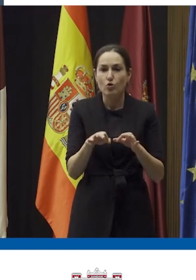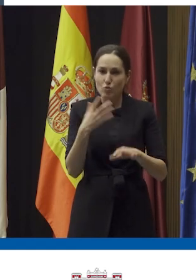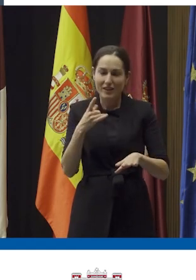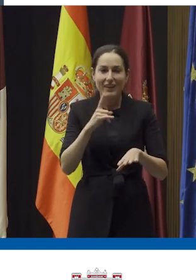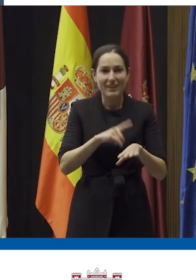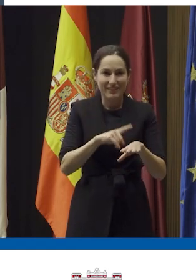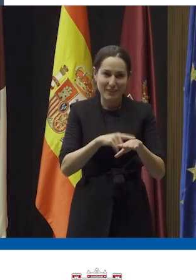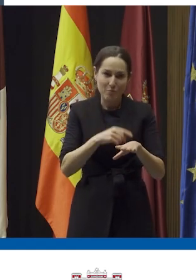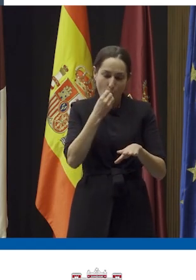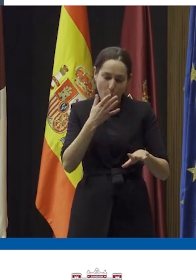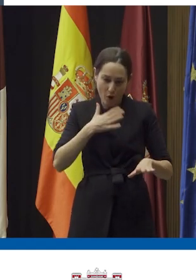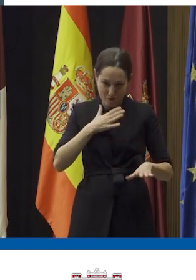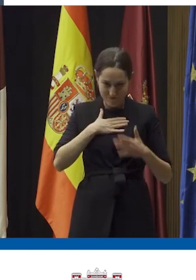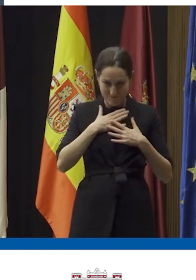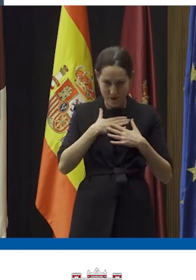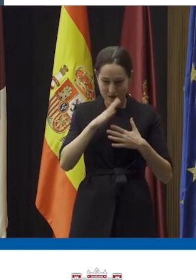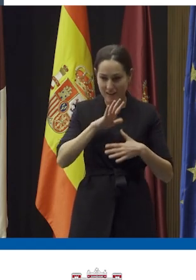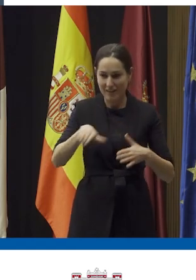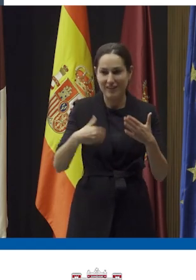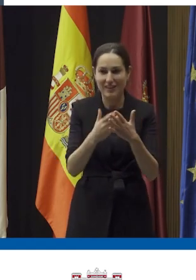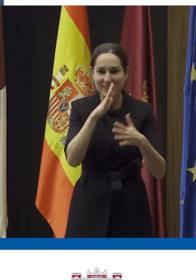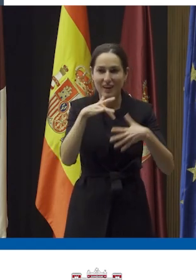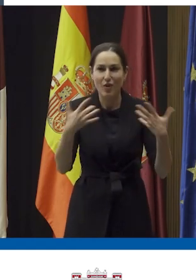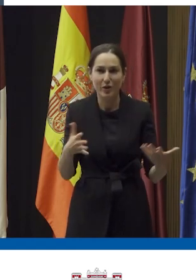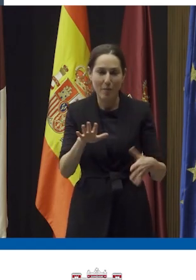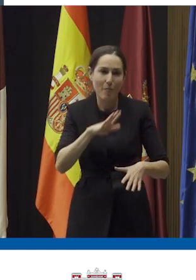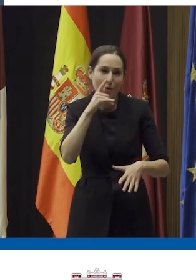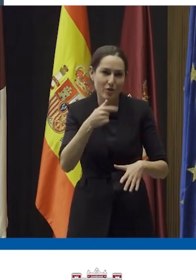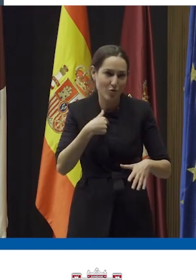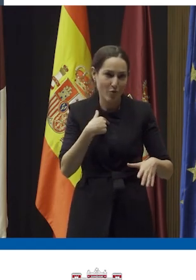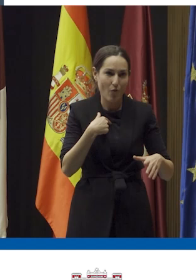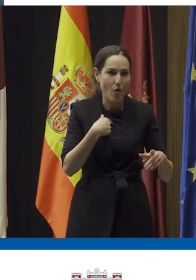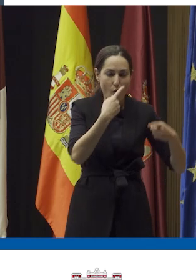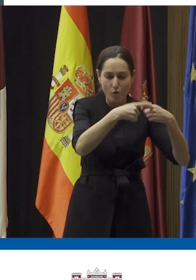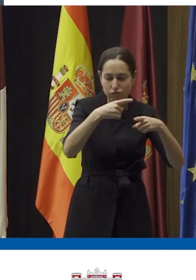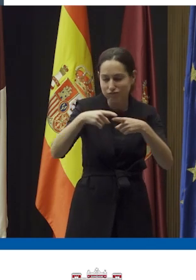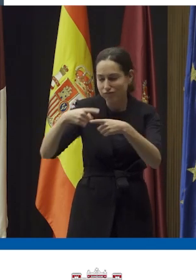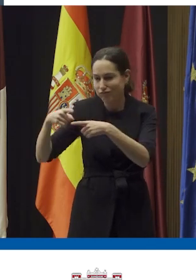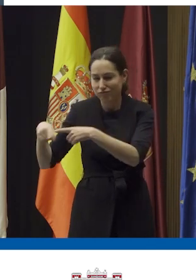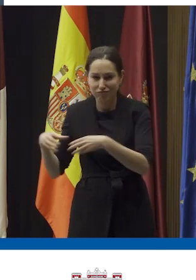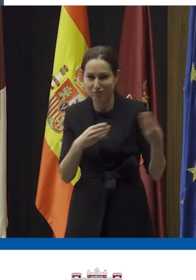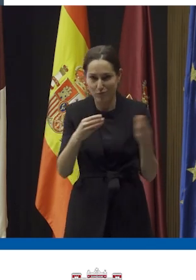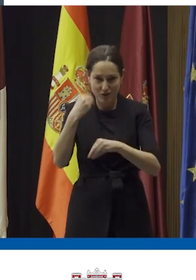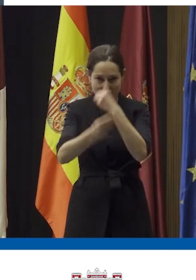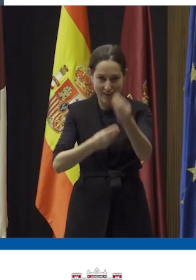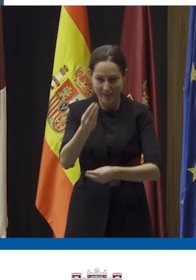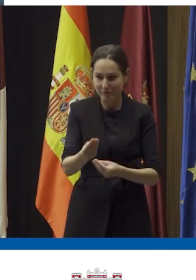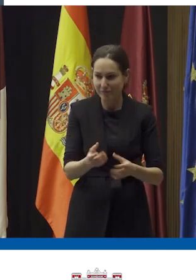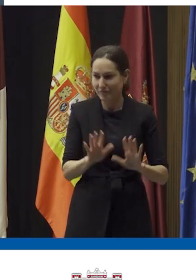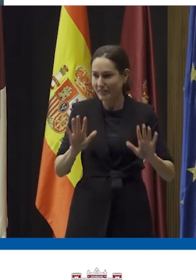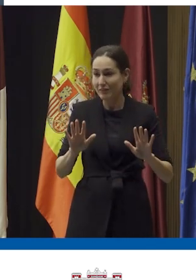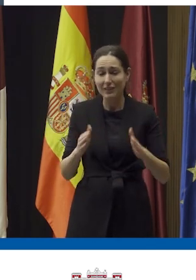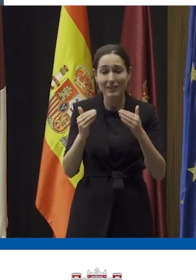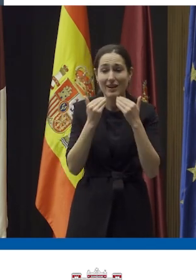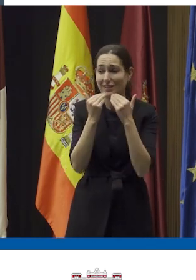conmigo hasta el presente y he tenido esa oportunidad de hacer alguna que otra cosa por el paso de los años, más que otra cosa, insisto. Mi